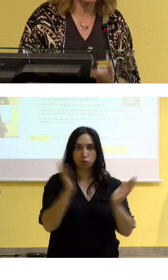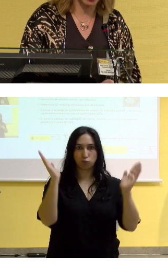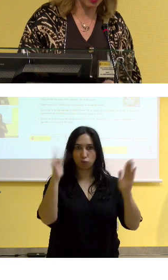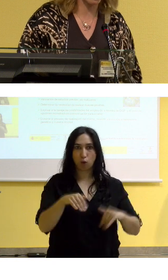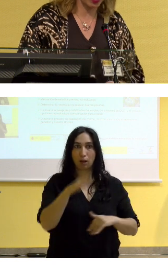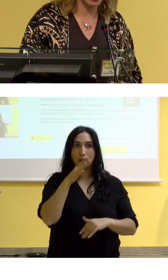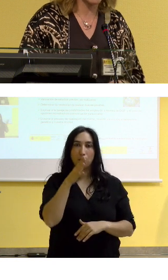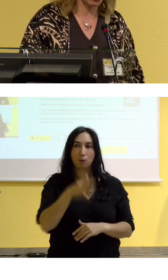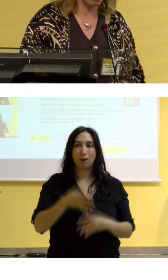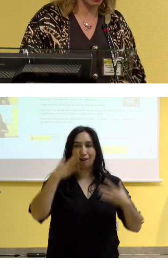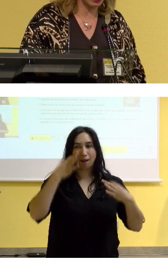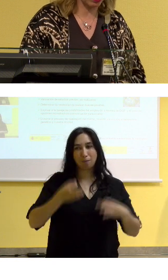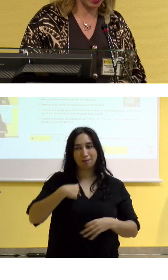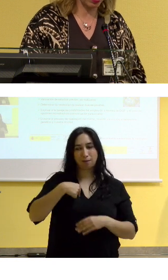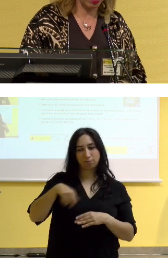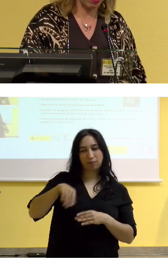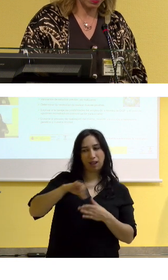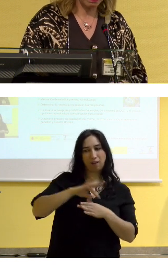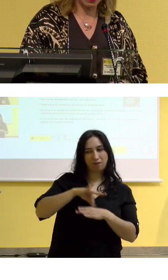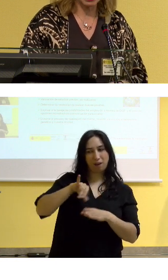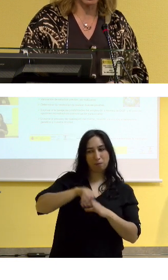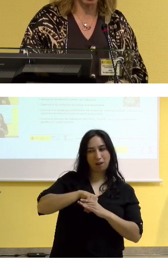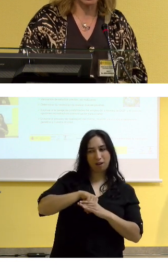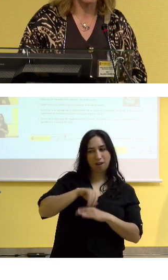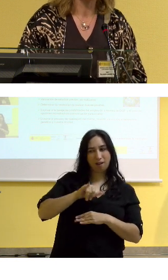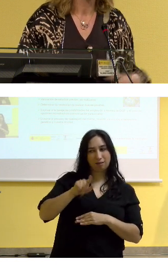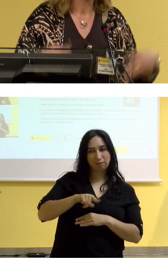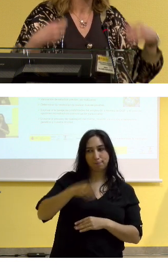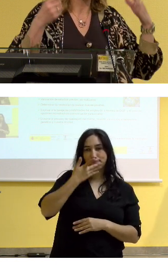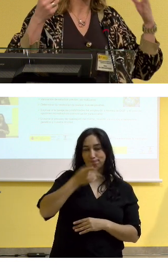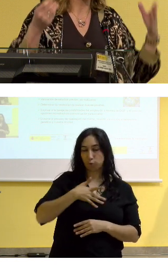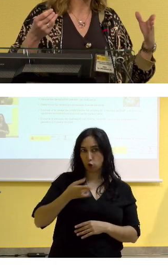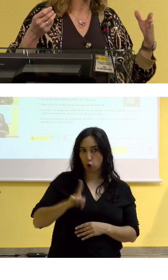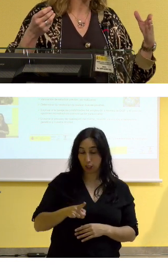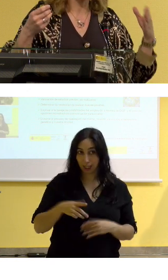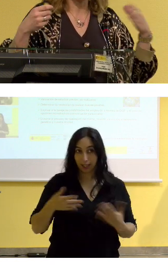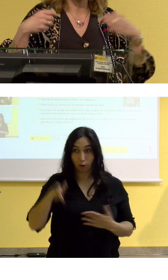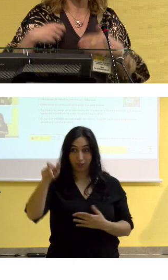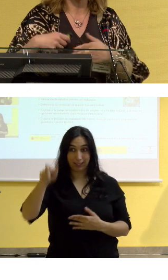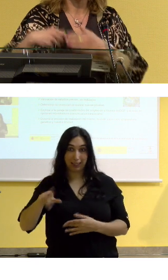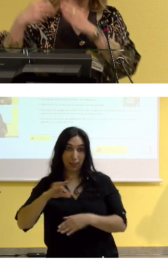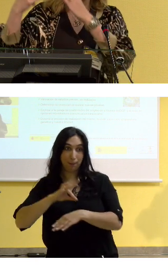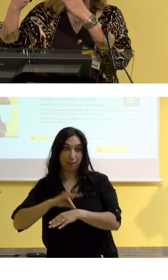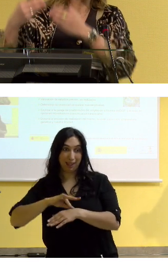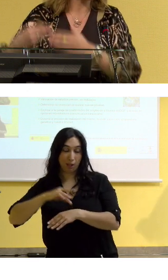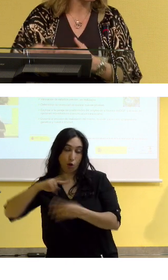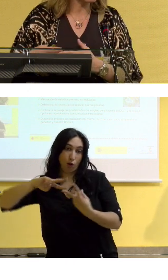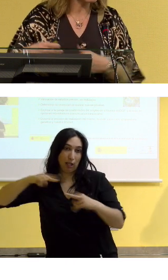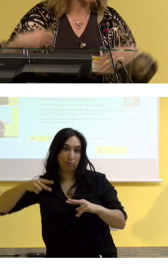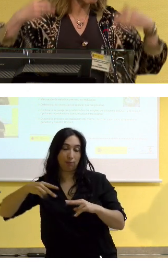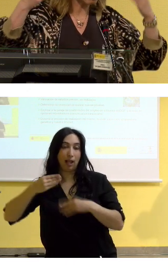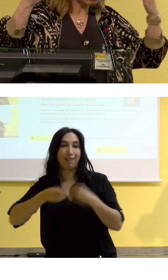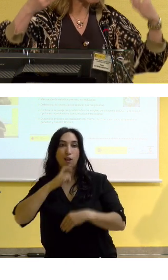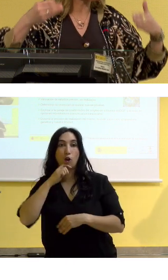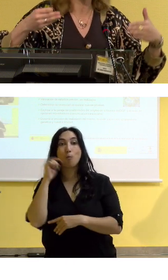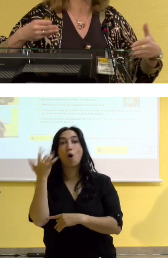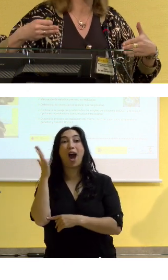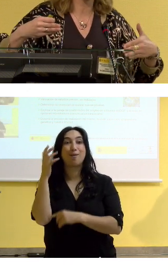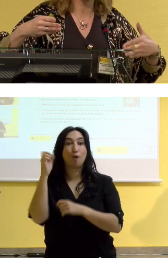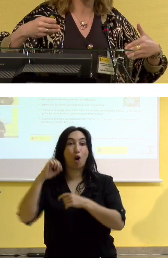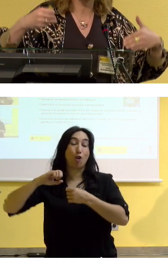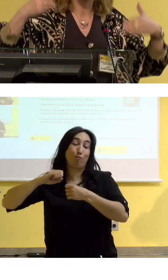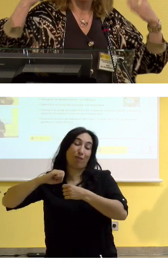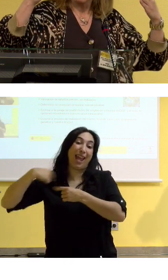no han querido conocer si son portadores o no, ¿vale? Entonces, el genetista lo que hace un árbol genético, como hemos dicho